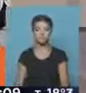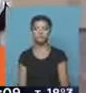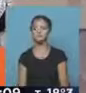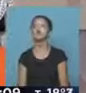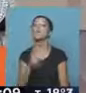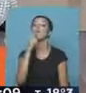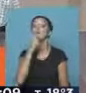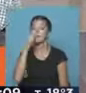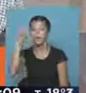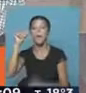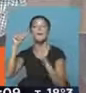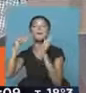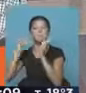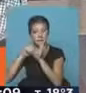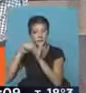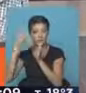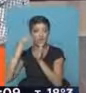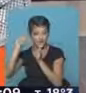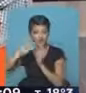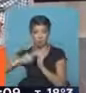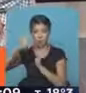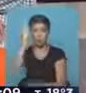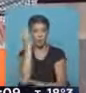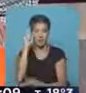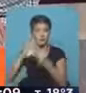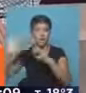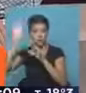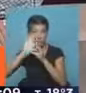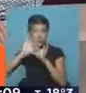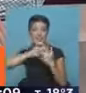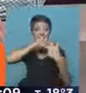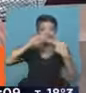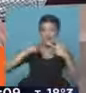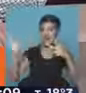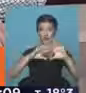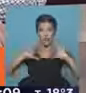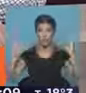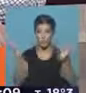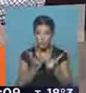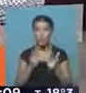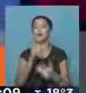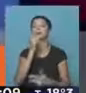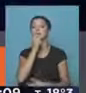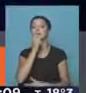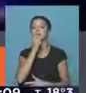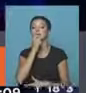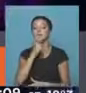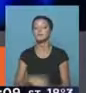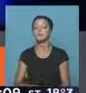por ejemplo, que es la segunda economía europea, la tercera en el mundo, la cuarta, hay